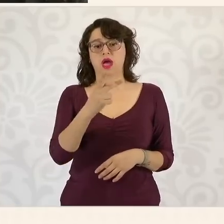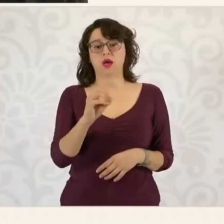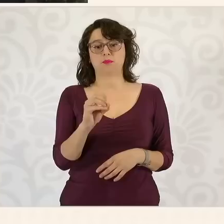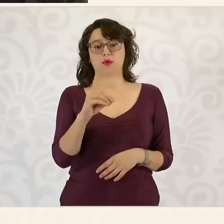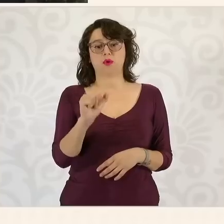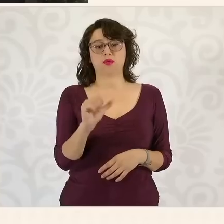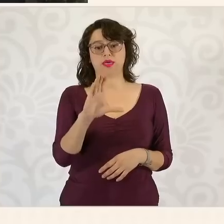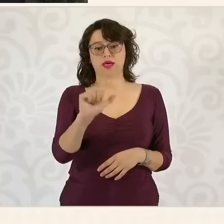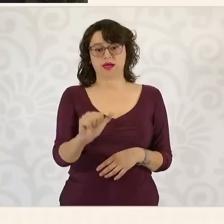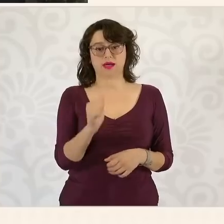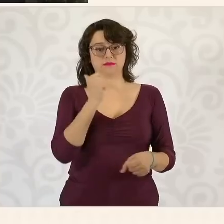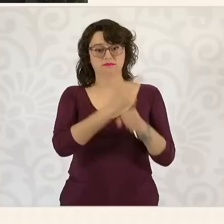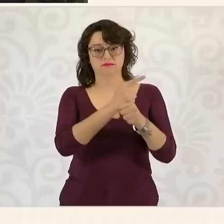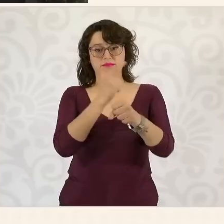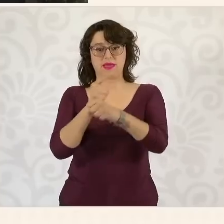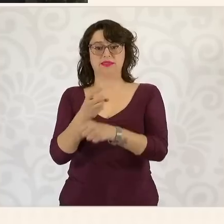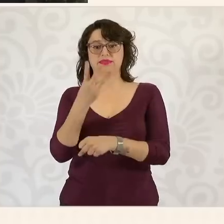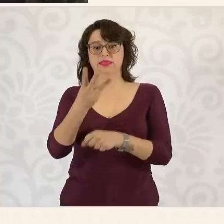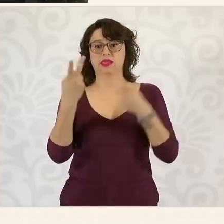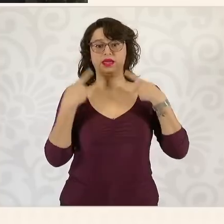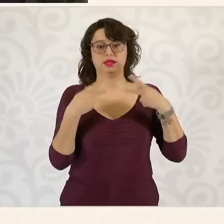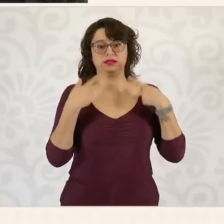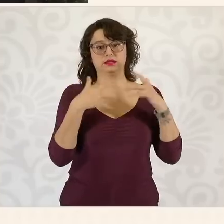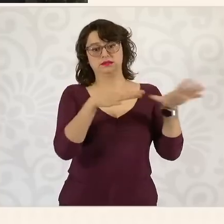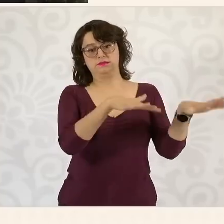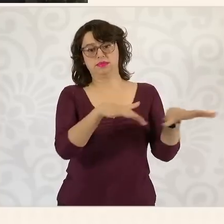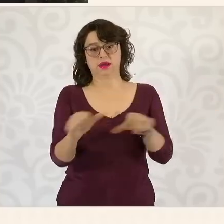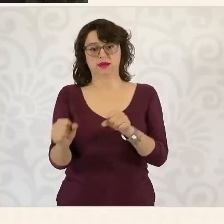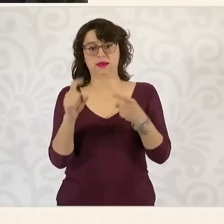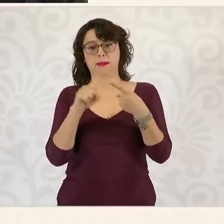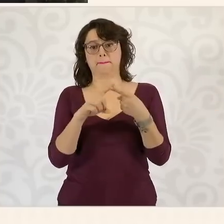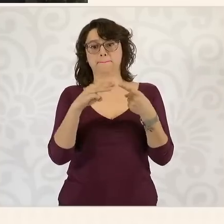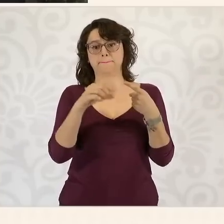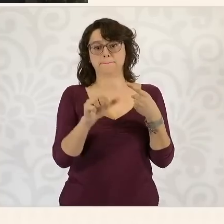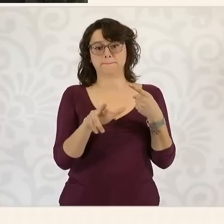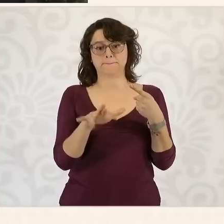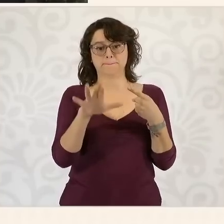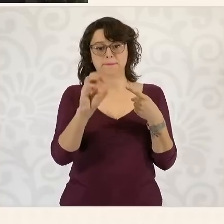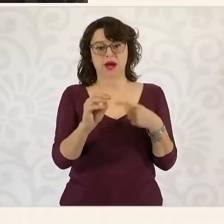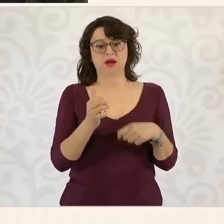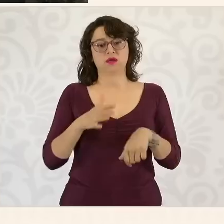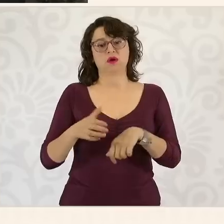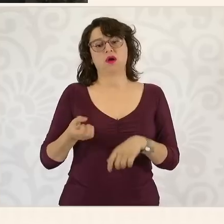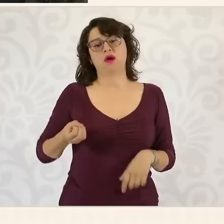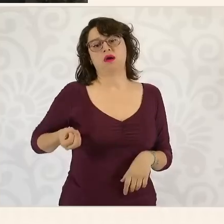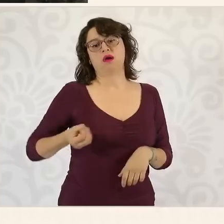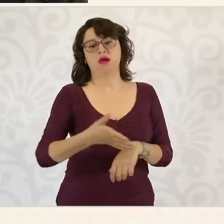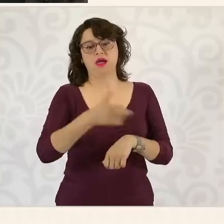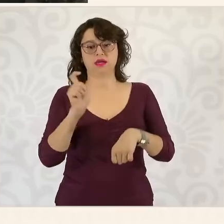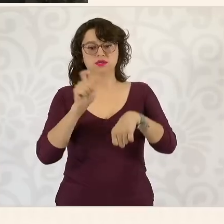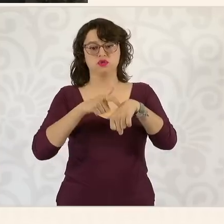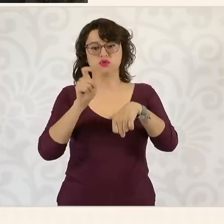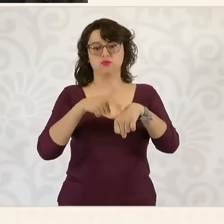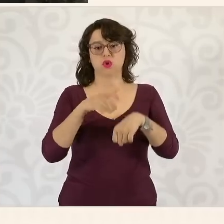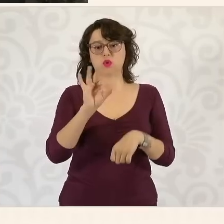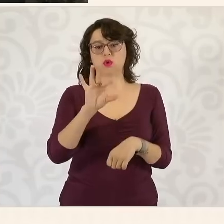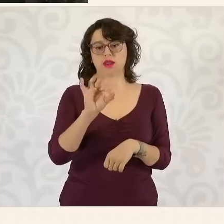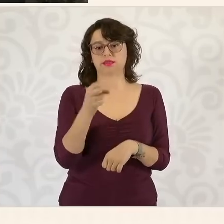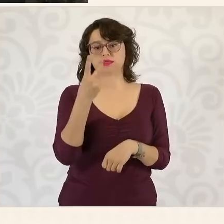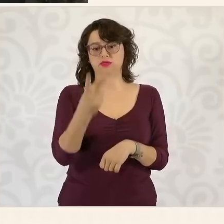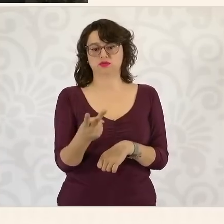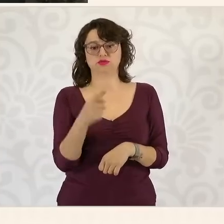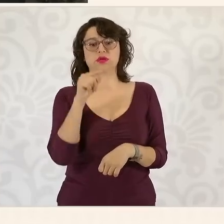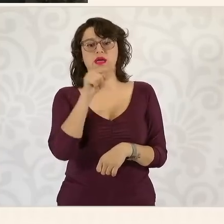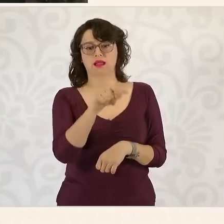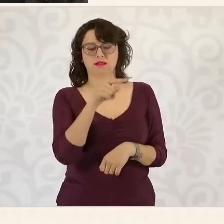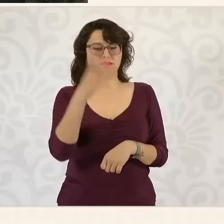Seguridad detuvieron a 3 personas, entre ellas a Mario Humberto N., alias Escorpión 42, identificado como uno de los principales operadores del